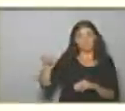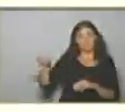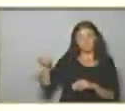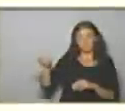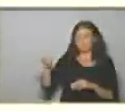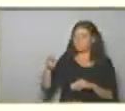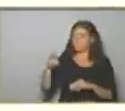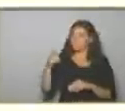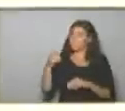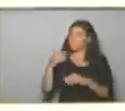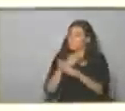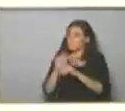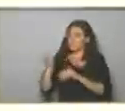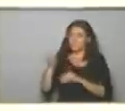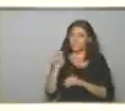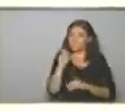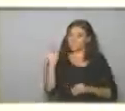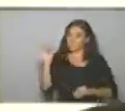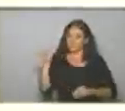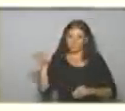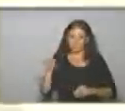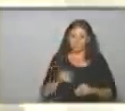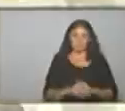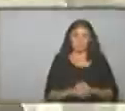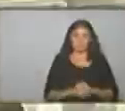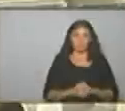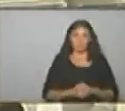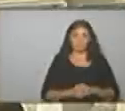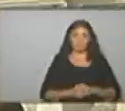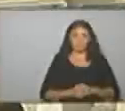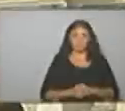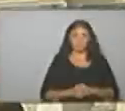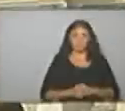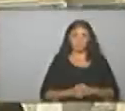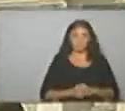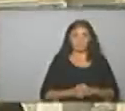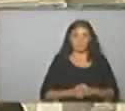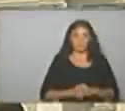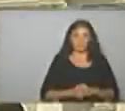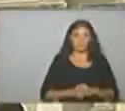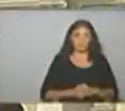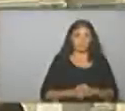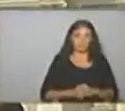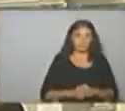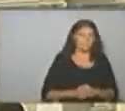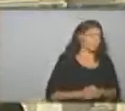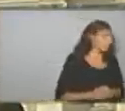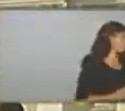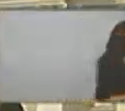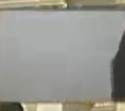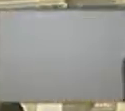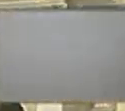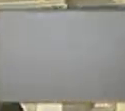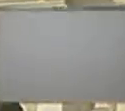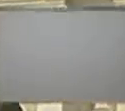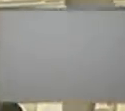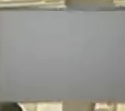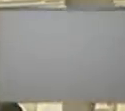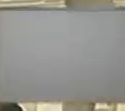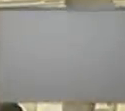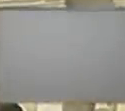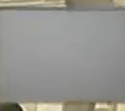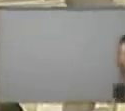cómo pronunciar en latín. Porque como los romanos no nos dejaron archivos audios, entonces hay que ver cómo